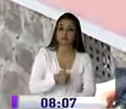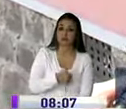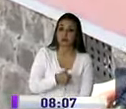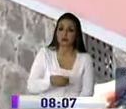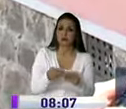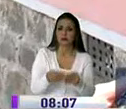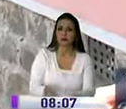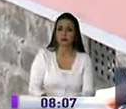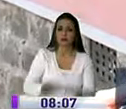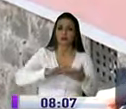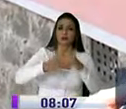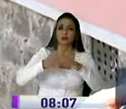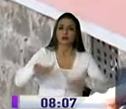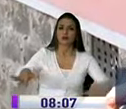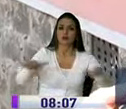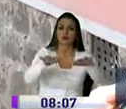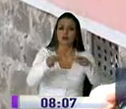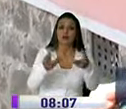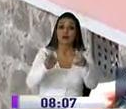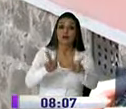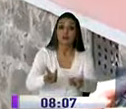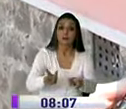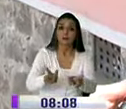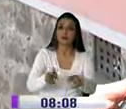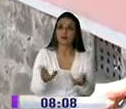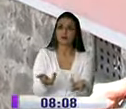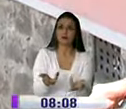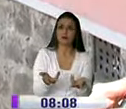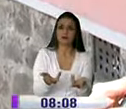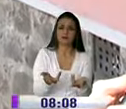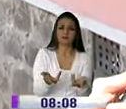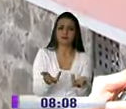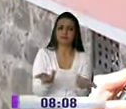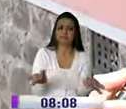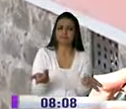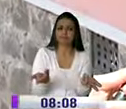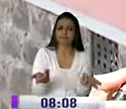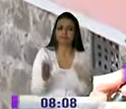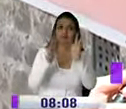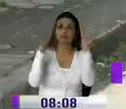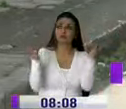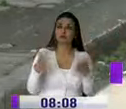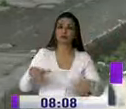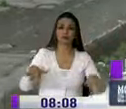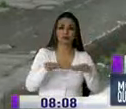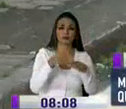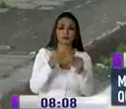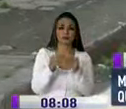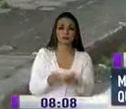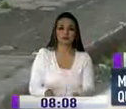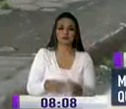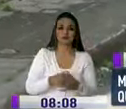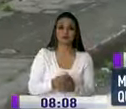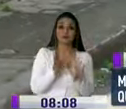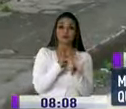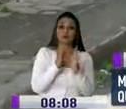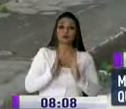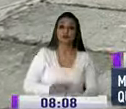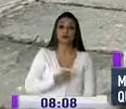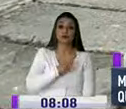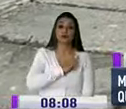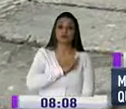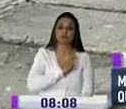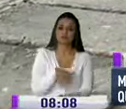como a comunidad y también a, creo que prácticamente al medio ambiente. Por funcionarios del municipio llegaron de inmediato